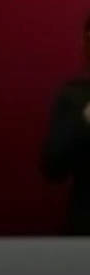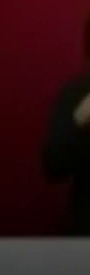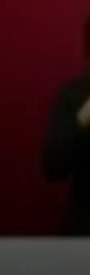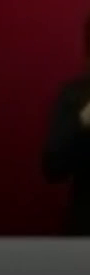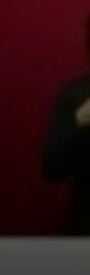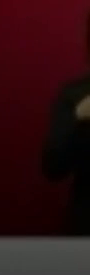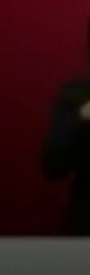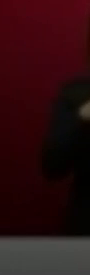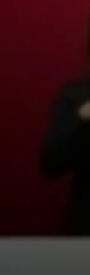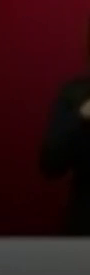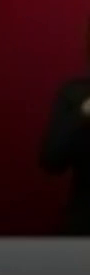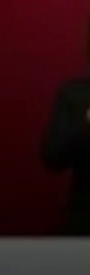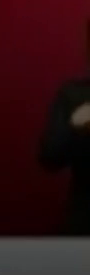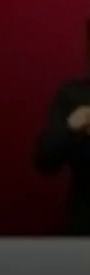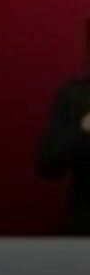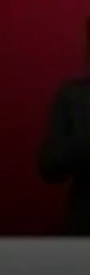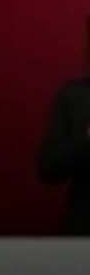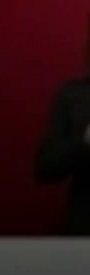sala y comedor.